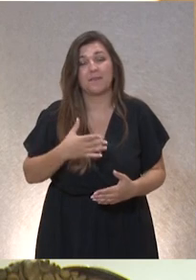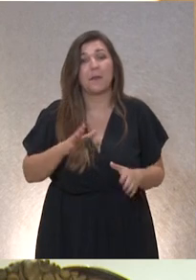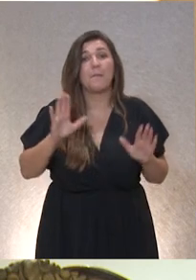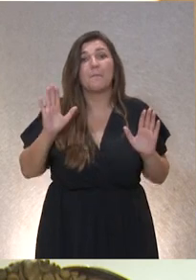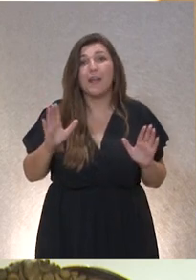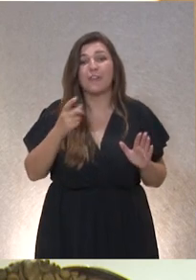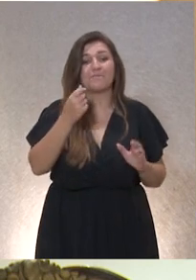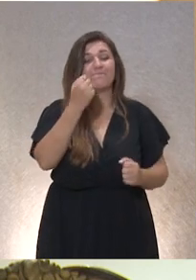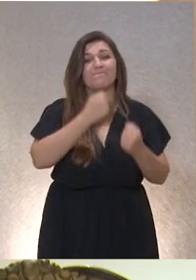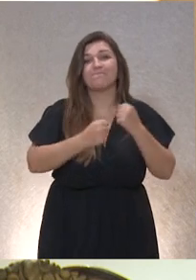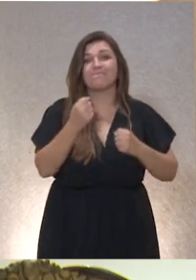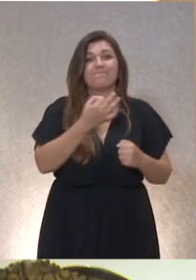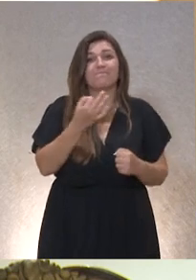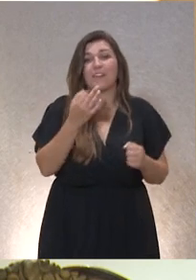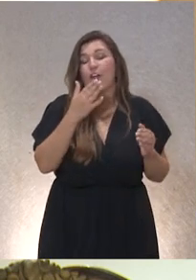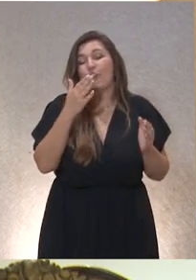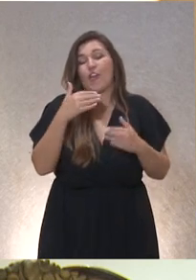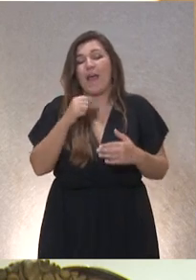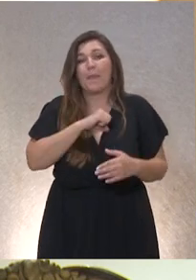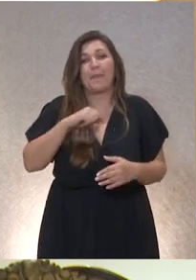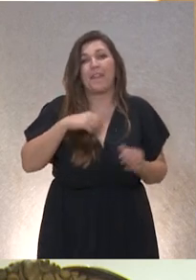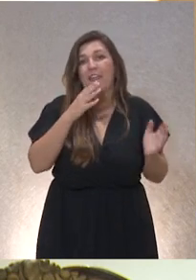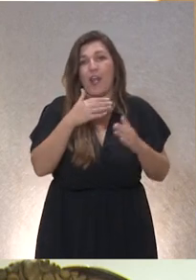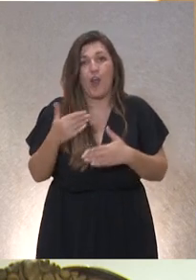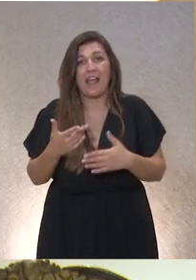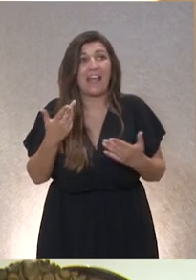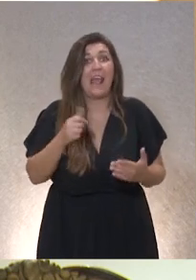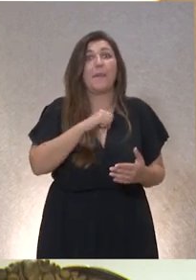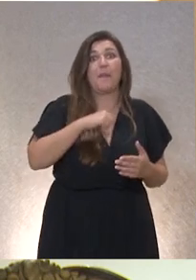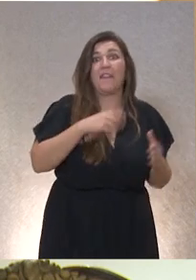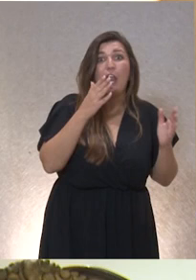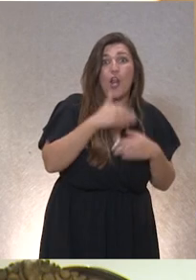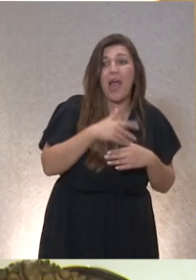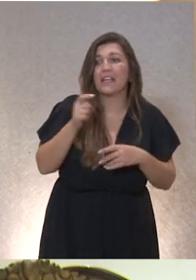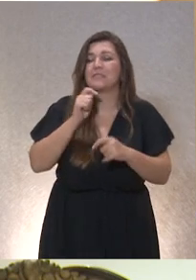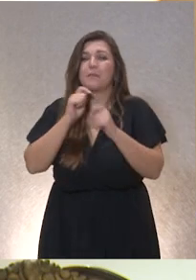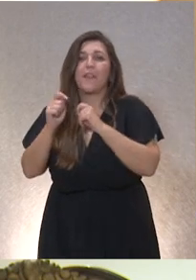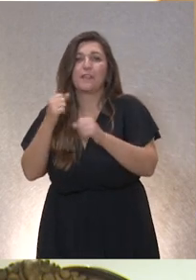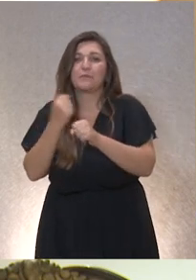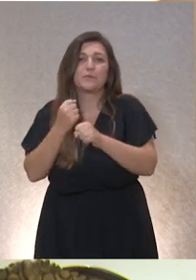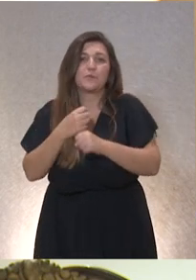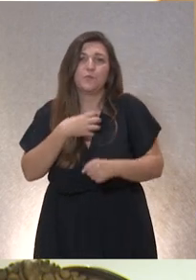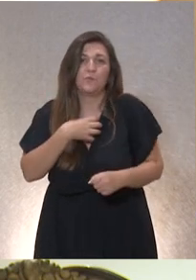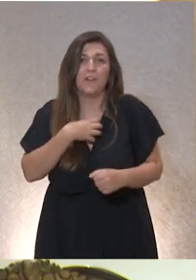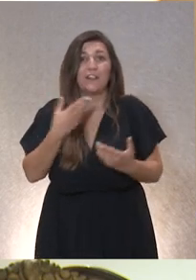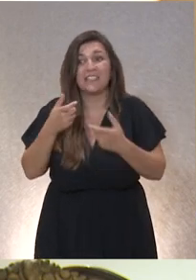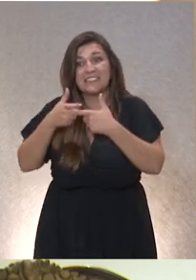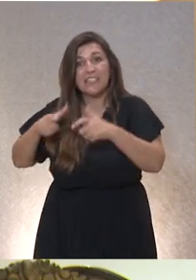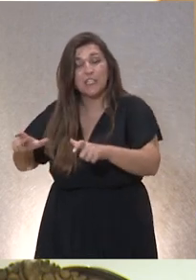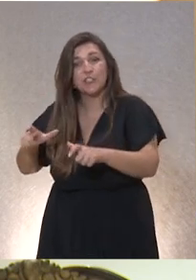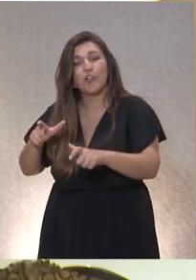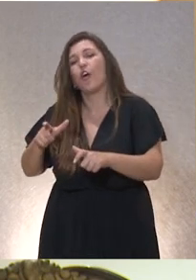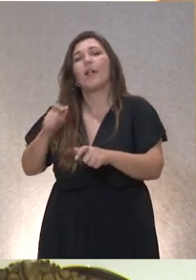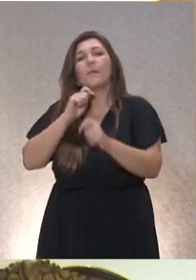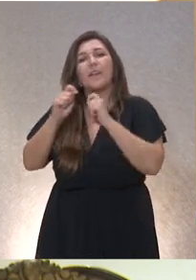financiera no hay Independencia y sin Independencia no hay espacio al periodismo todo el sector tiene que volver a definir